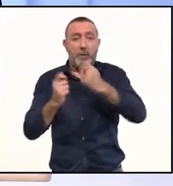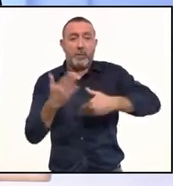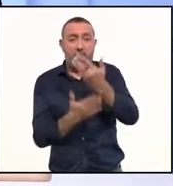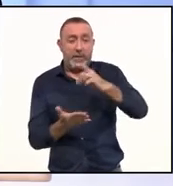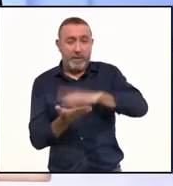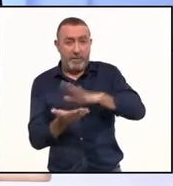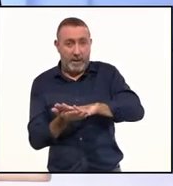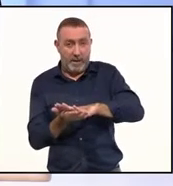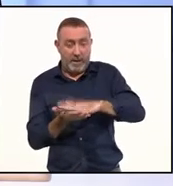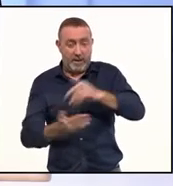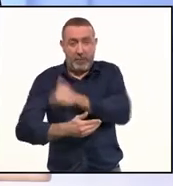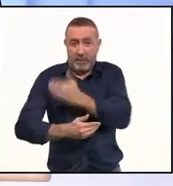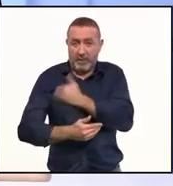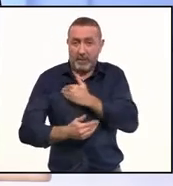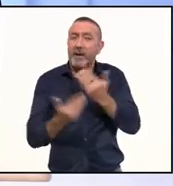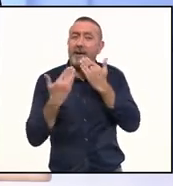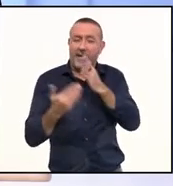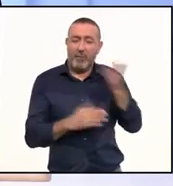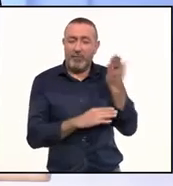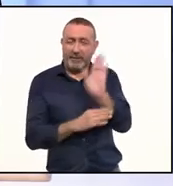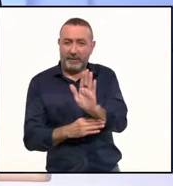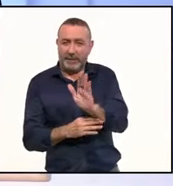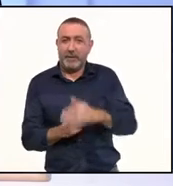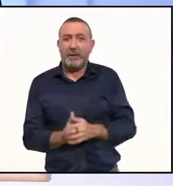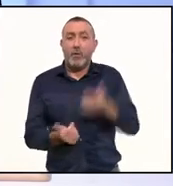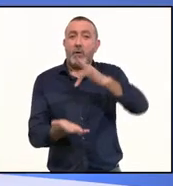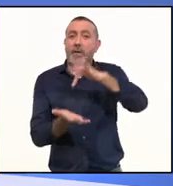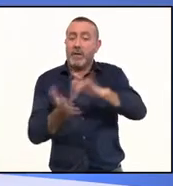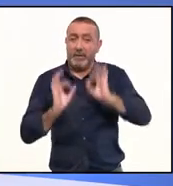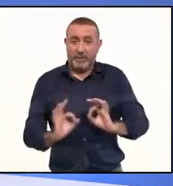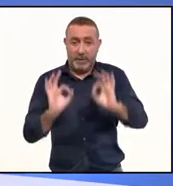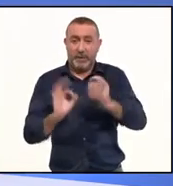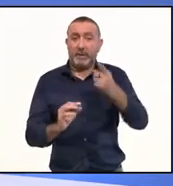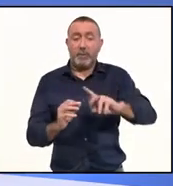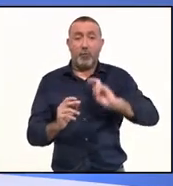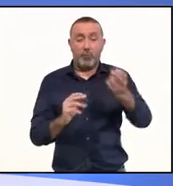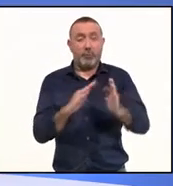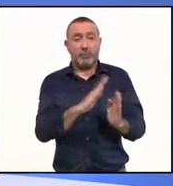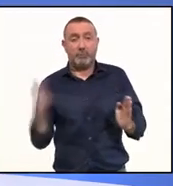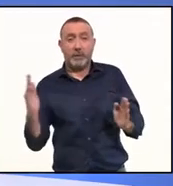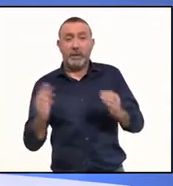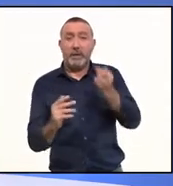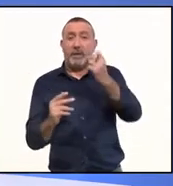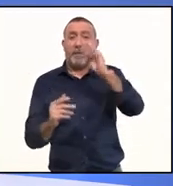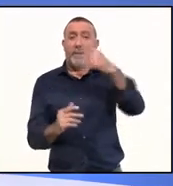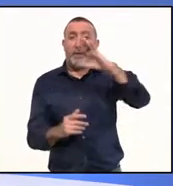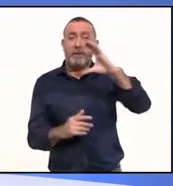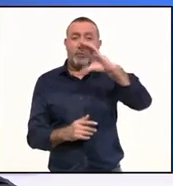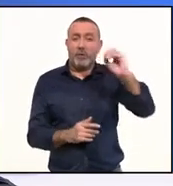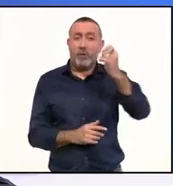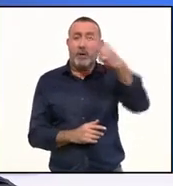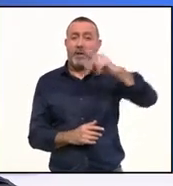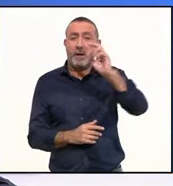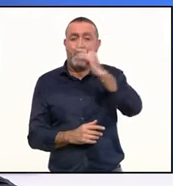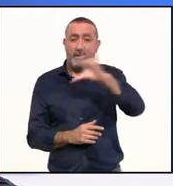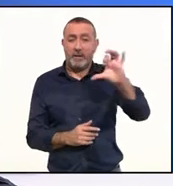málaga la ahora por acompañarnos también gracias a él ya formada especial al otro lado de la mesa francisco andrade es oficial de